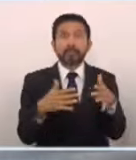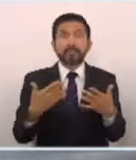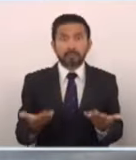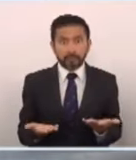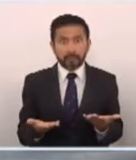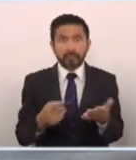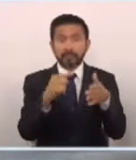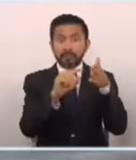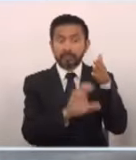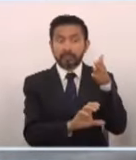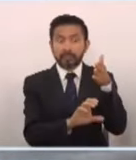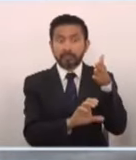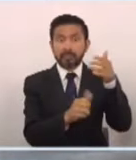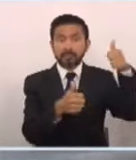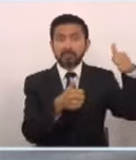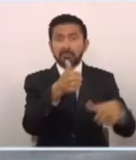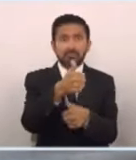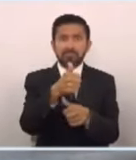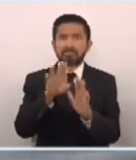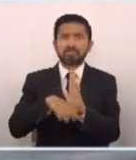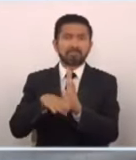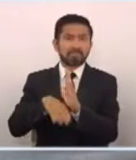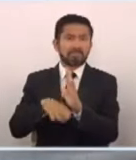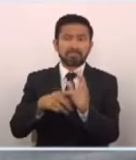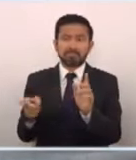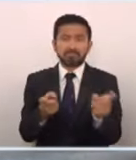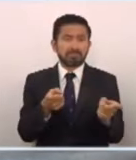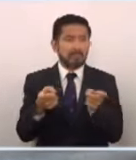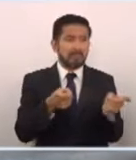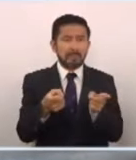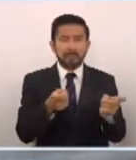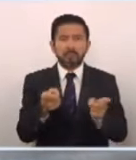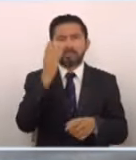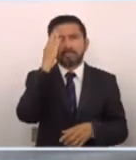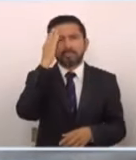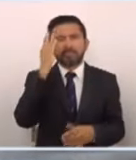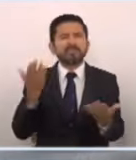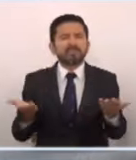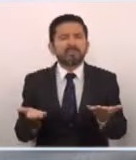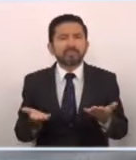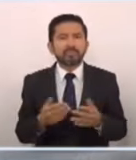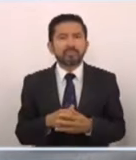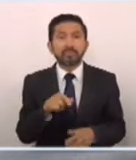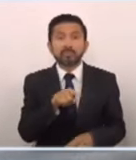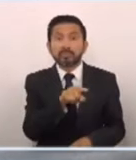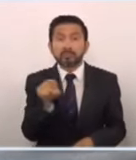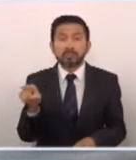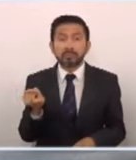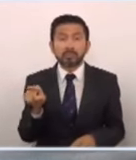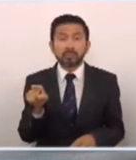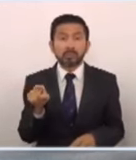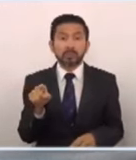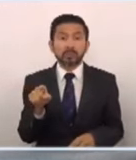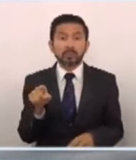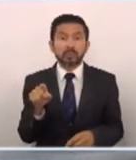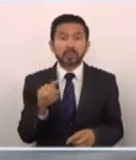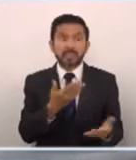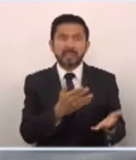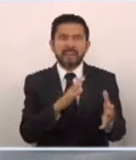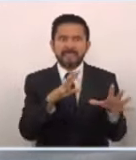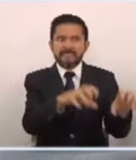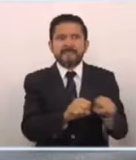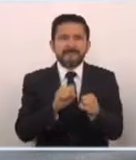que la constitución sea cualquier cosa que ustedes quieran. ¿Saben qué es lo que están haciendo? Se están autorrecetando